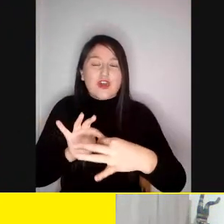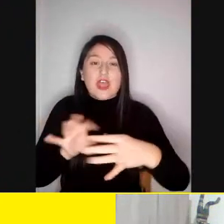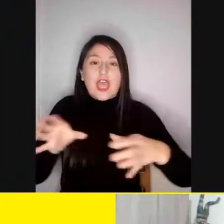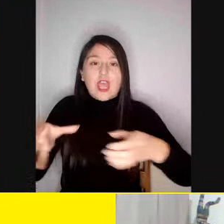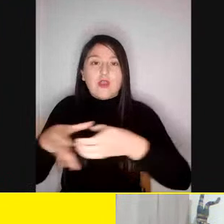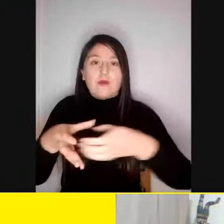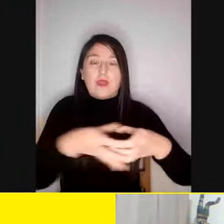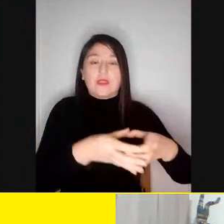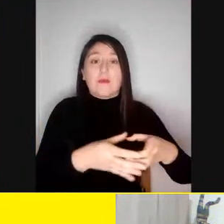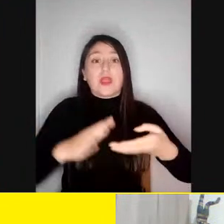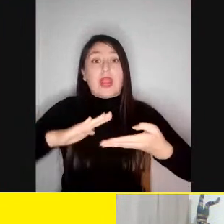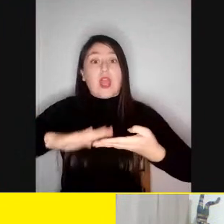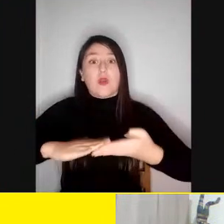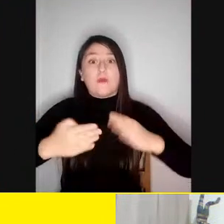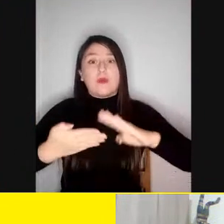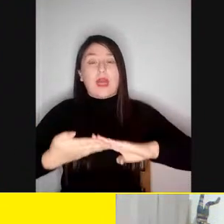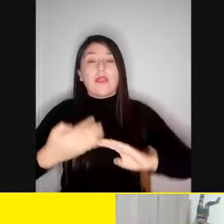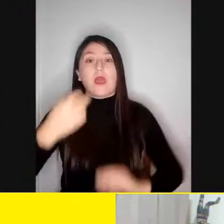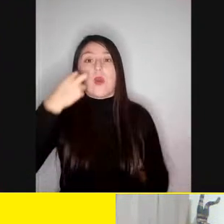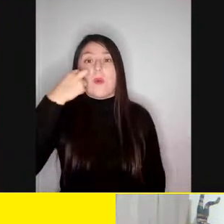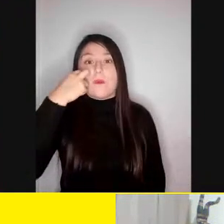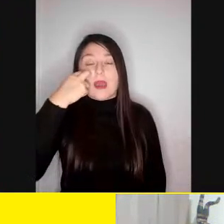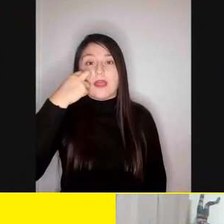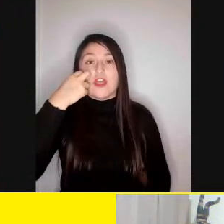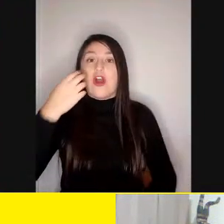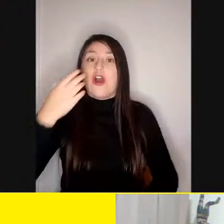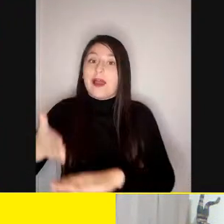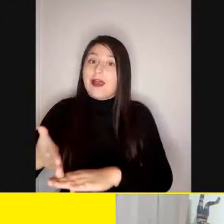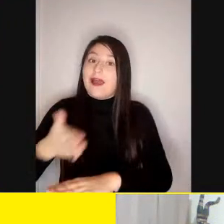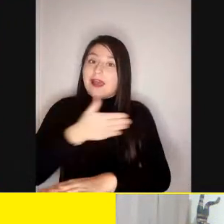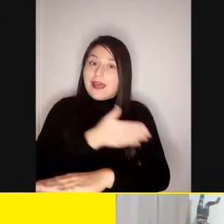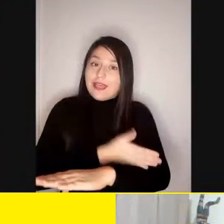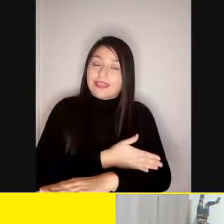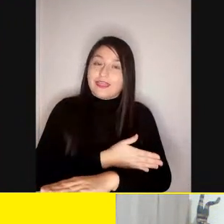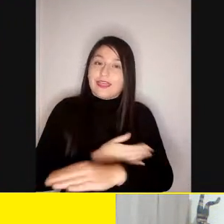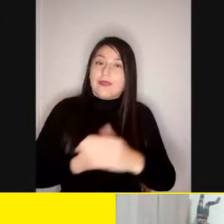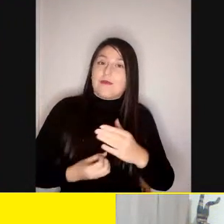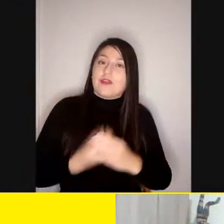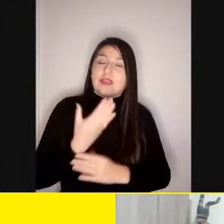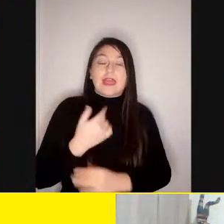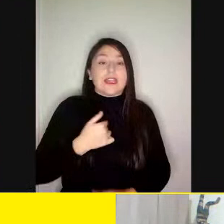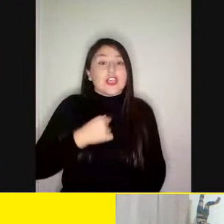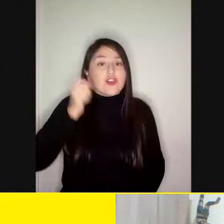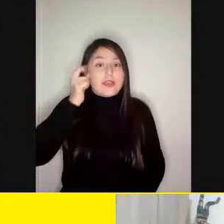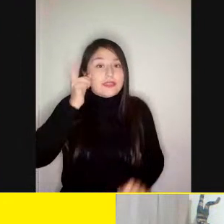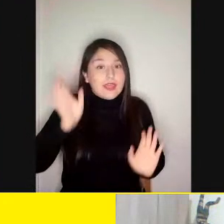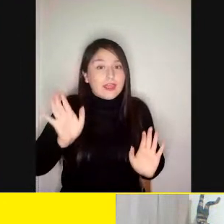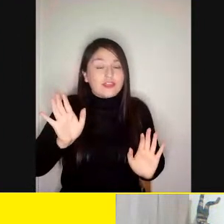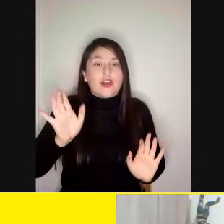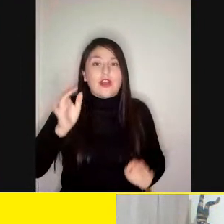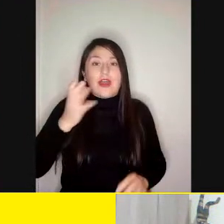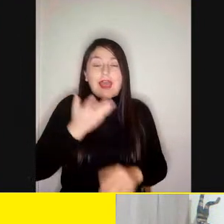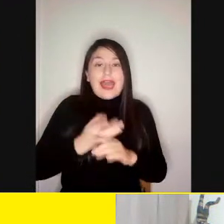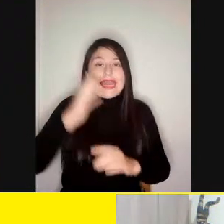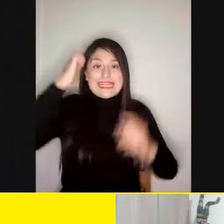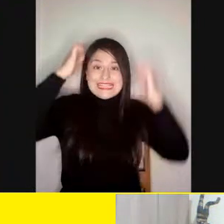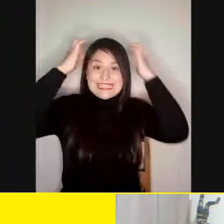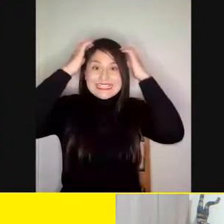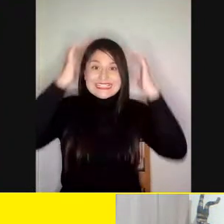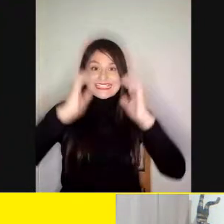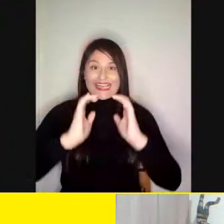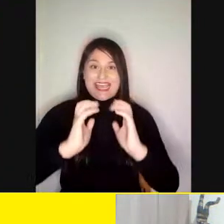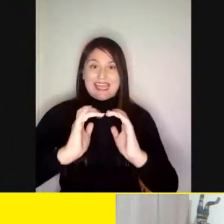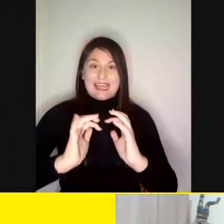humanas antes de la modernidad, hasta donde entiendo, tenemos el cerebro diseñado